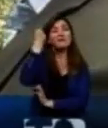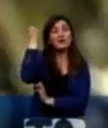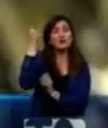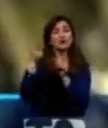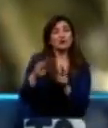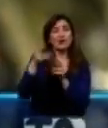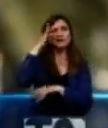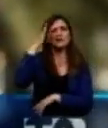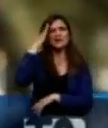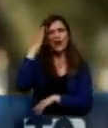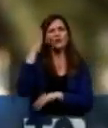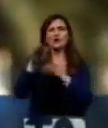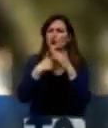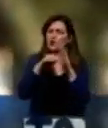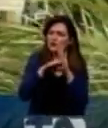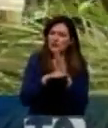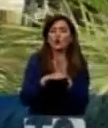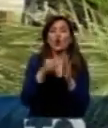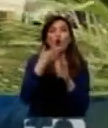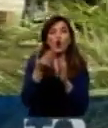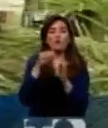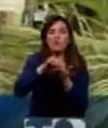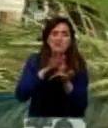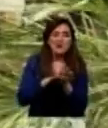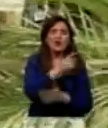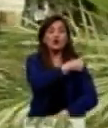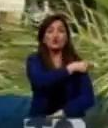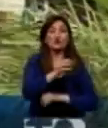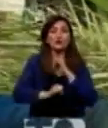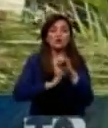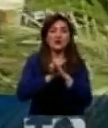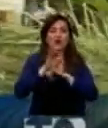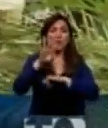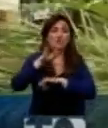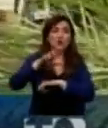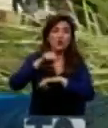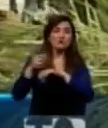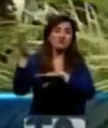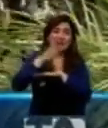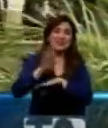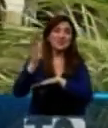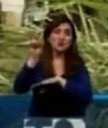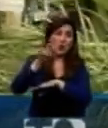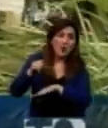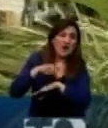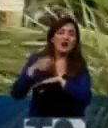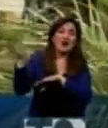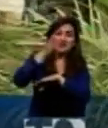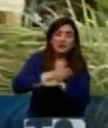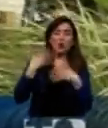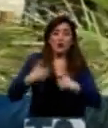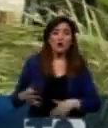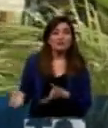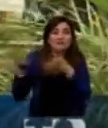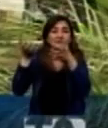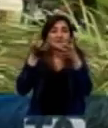conoce los protocolos de Cruz Roja Internacional. Puede ser 48, 72 horas antes y después, que una vez que se entrega los